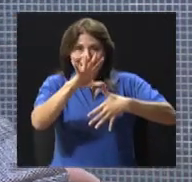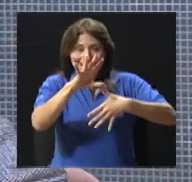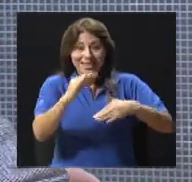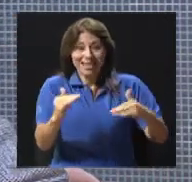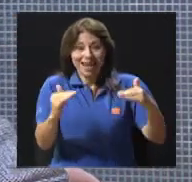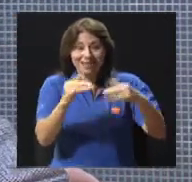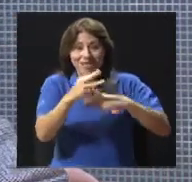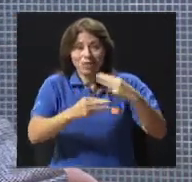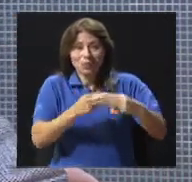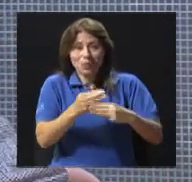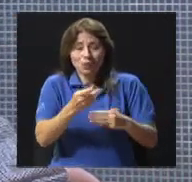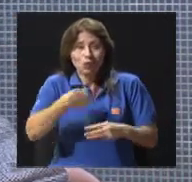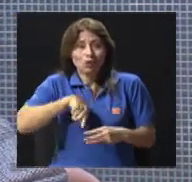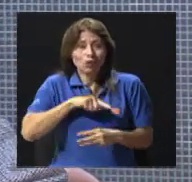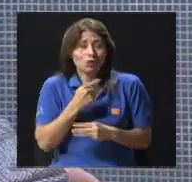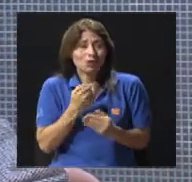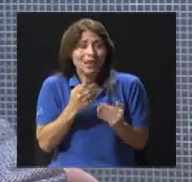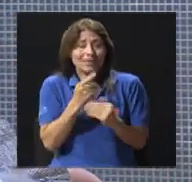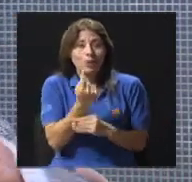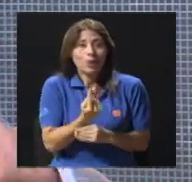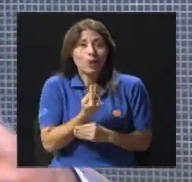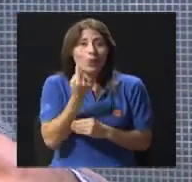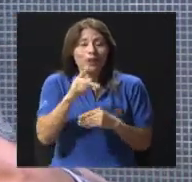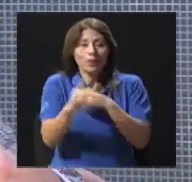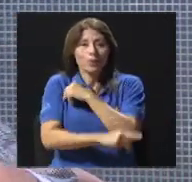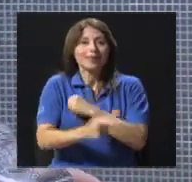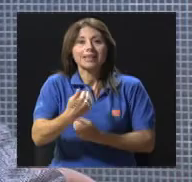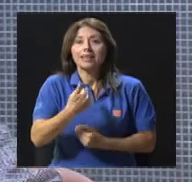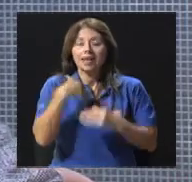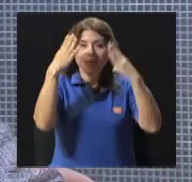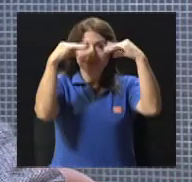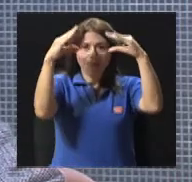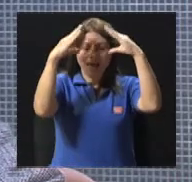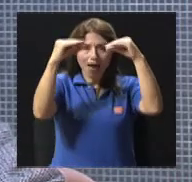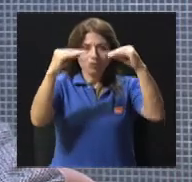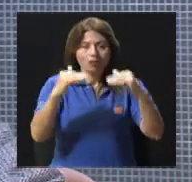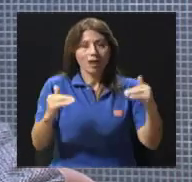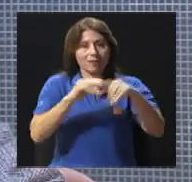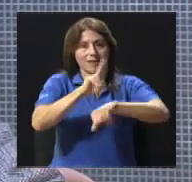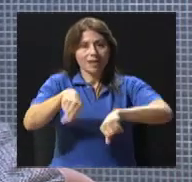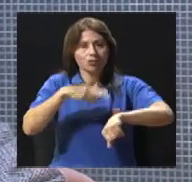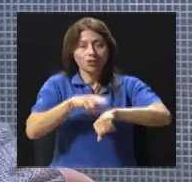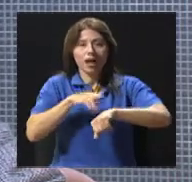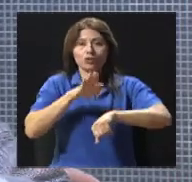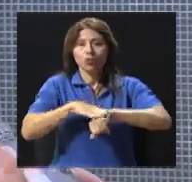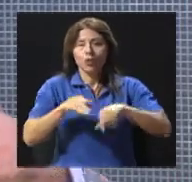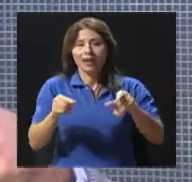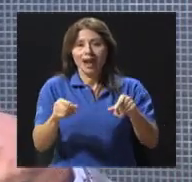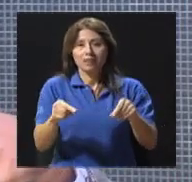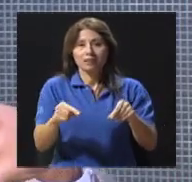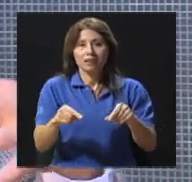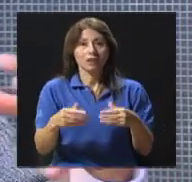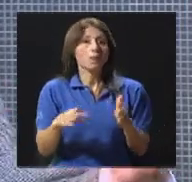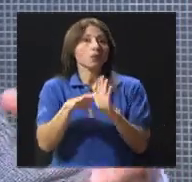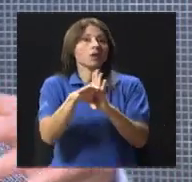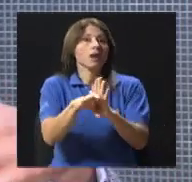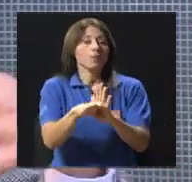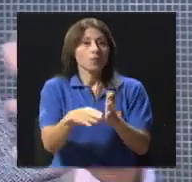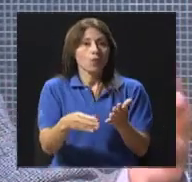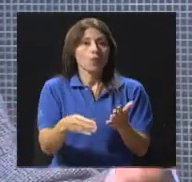y de los poquitos del mundo que contamos con datos nacionales de cáncer. Esto es una ventaja importante, a pesar de que